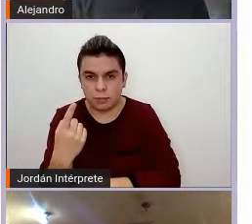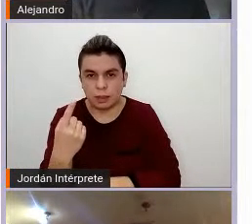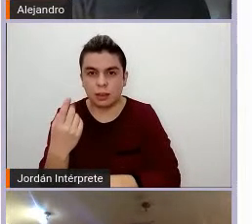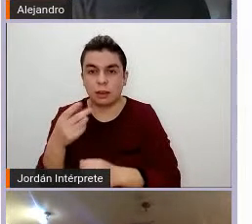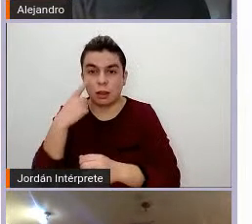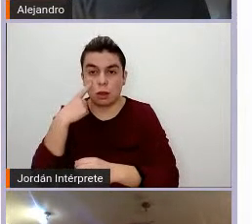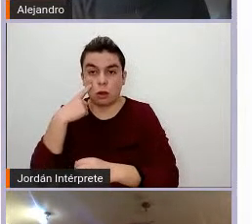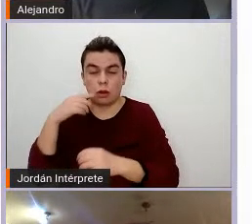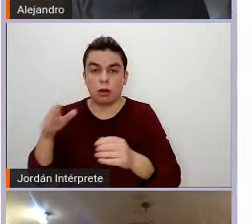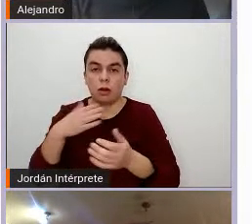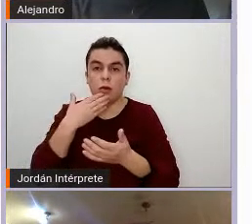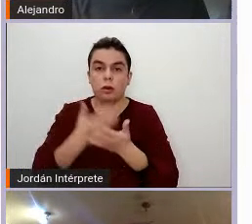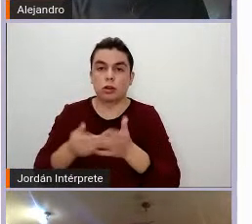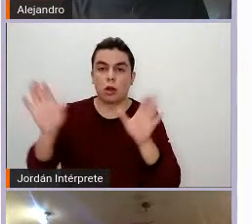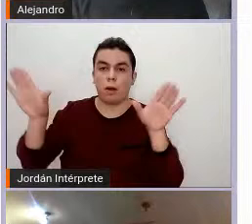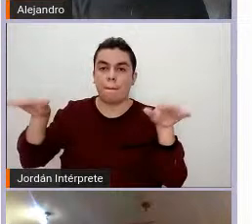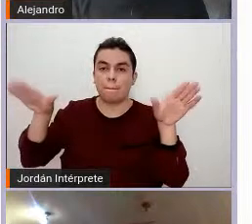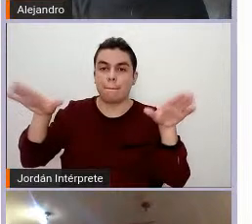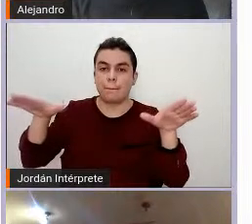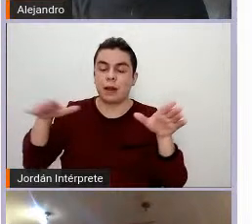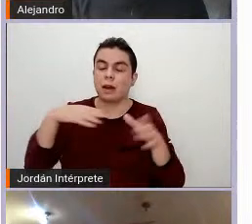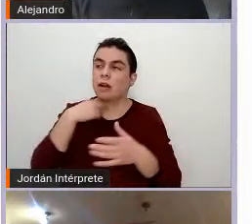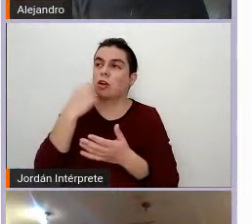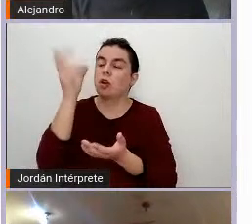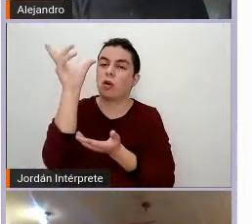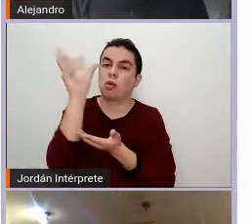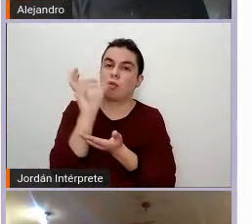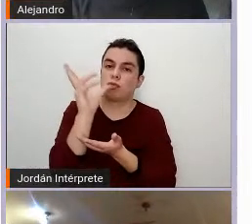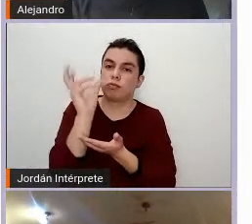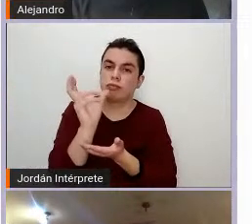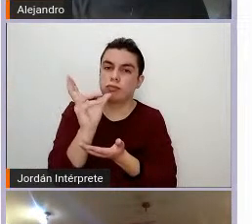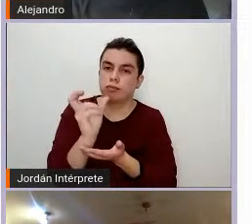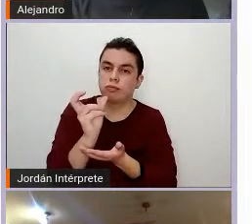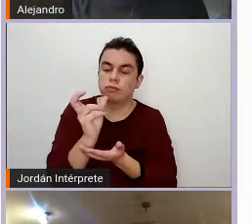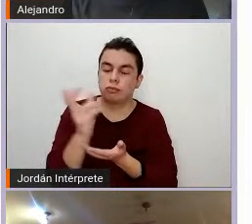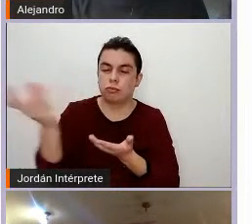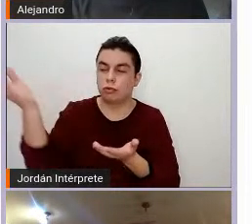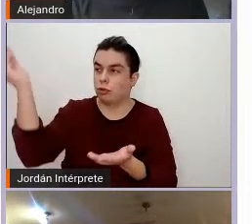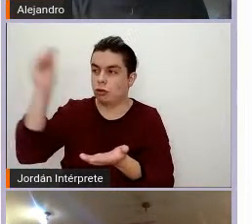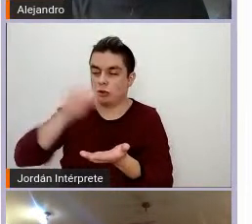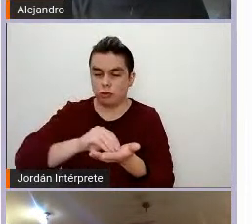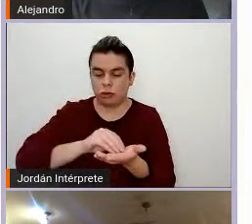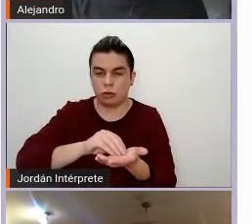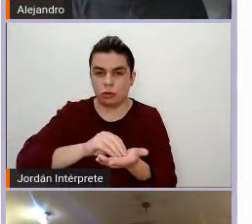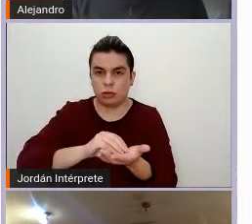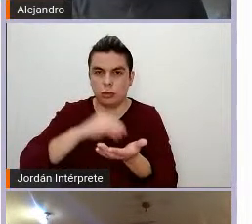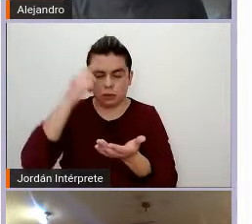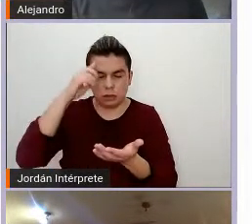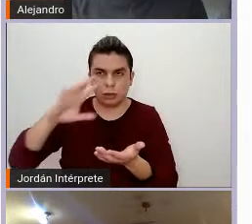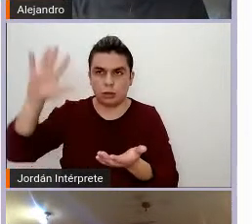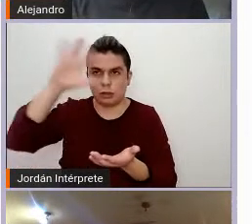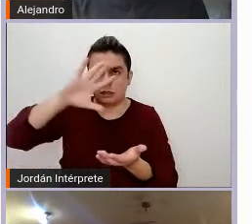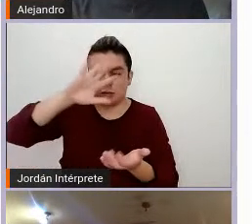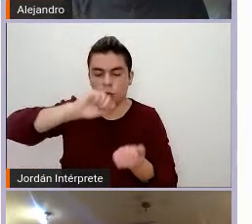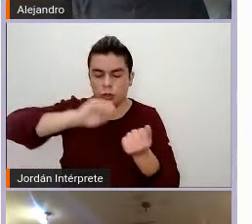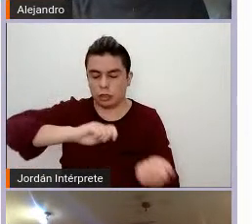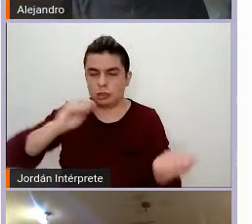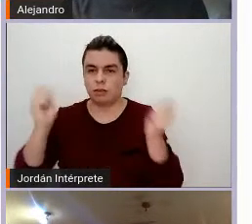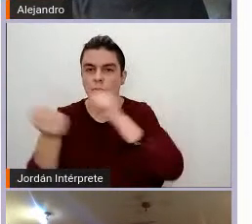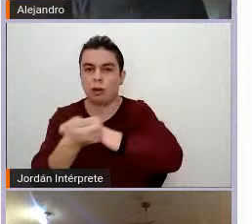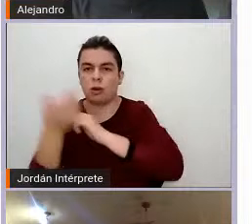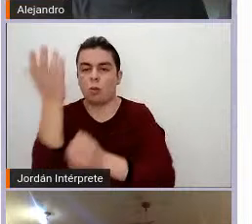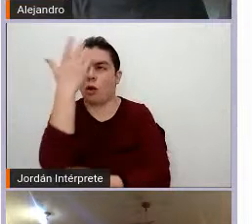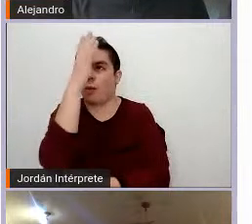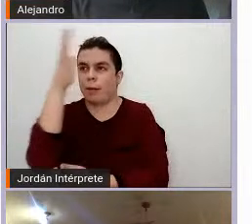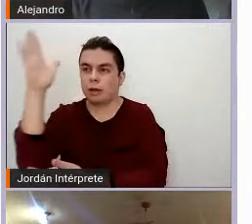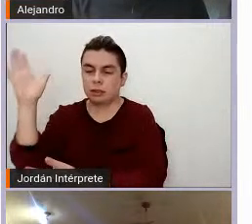El pájaro y la grabadora, Parra traduce su concepción de la práctica artística en una pintura de paisaje. La silueta